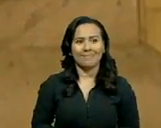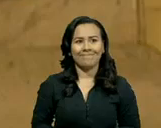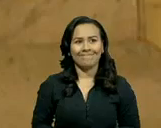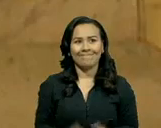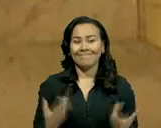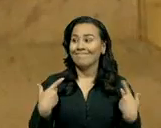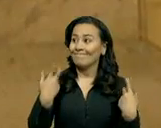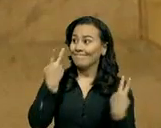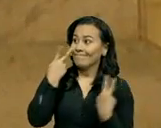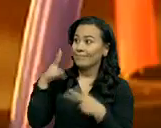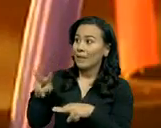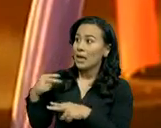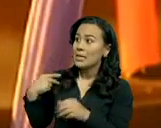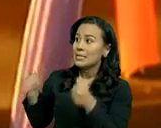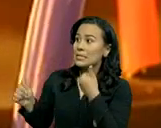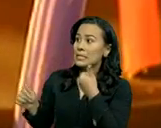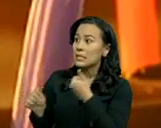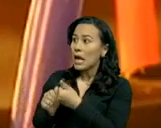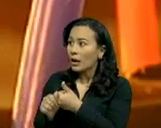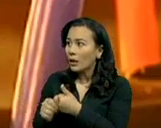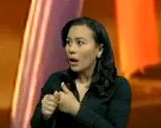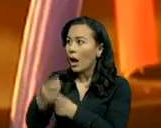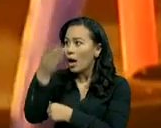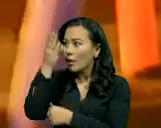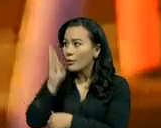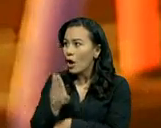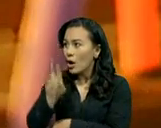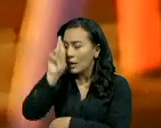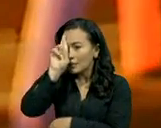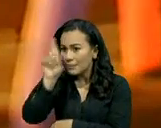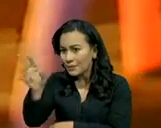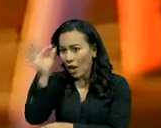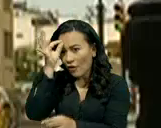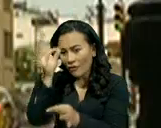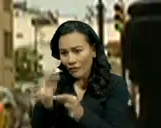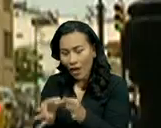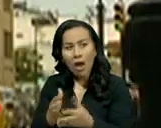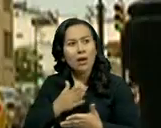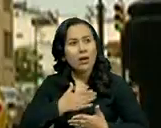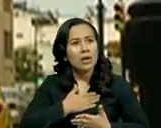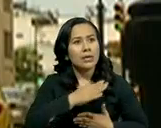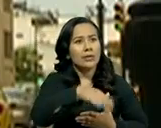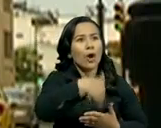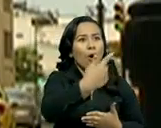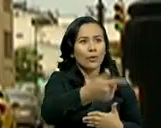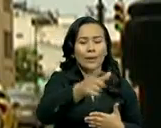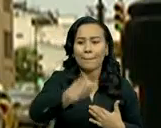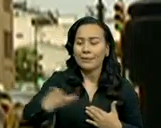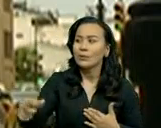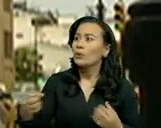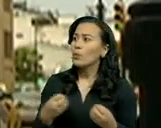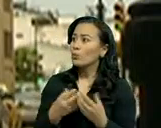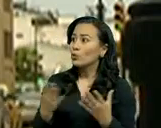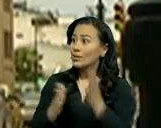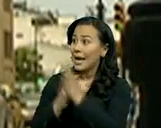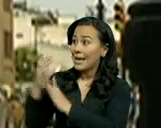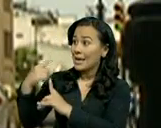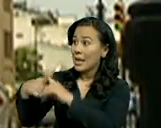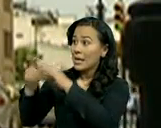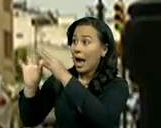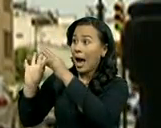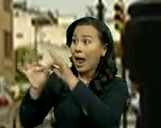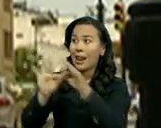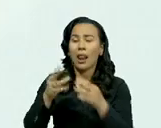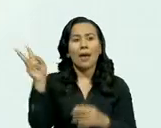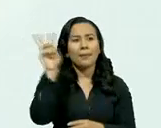de acercarse a Dios, de respetar nuestra fe y la de muchos. Por ello, durante esta semana las iglesias se preparan para el